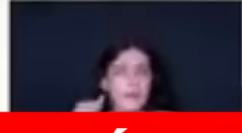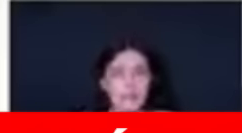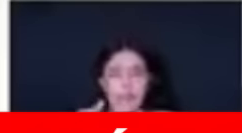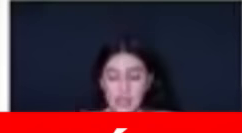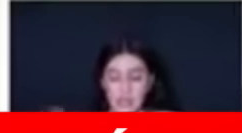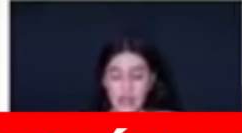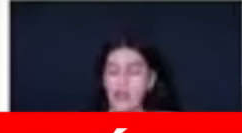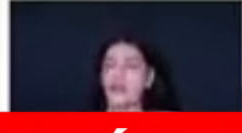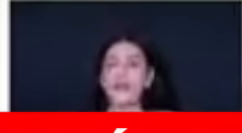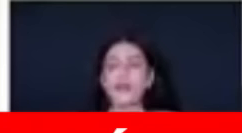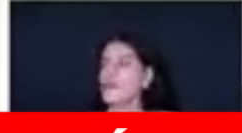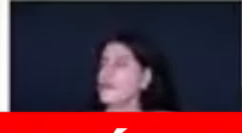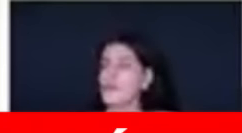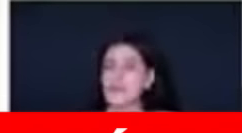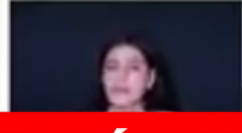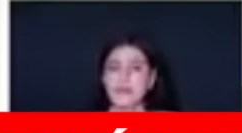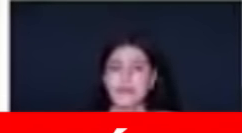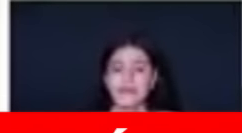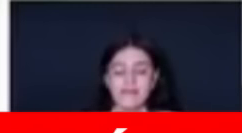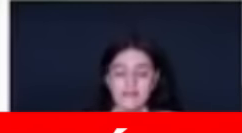haciendo, ¿o no?